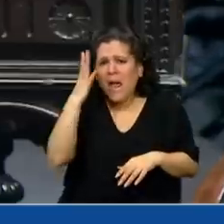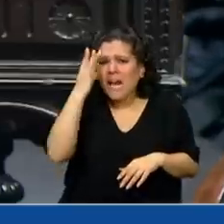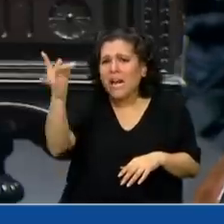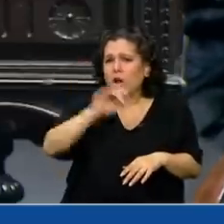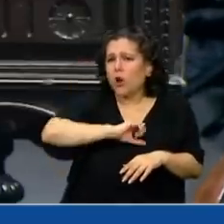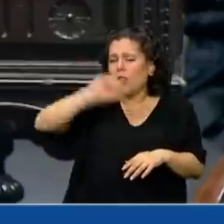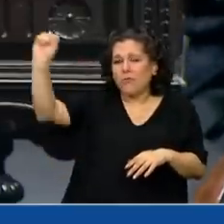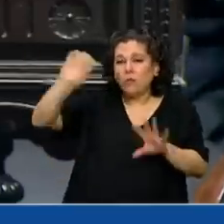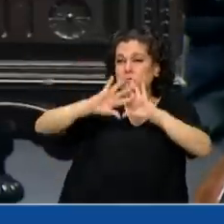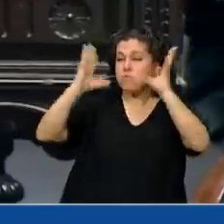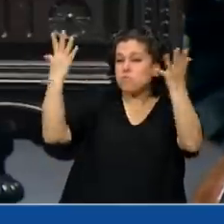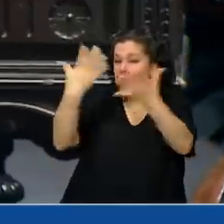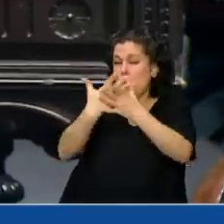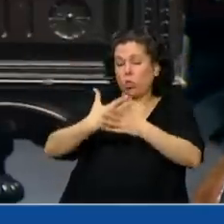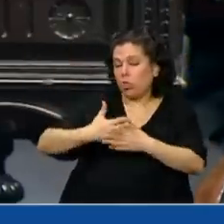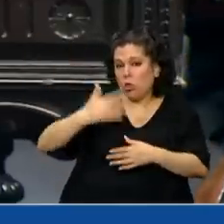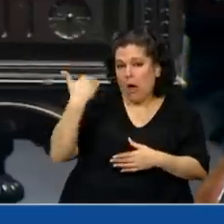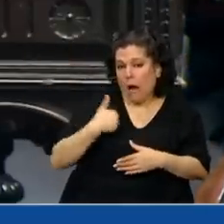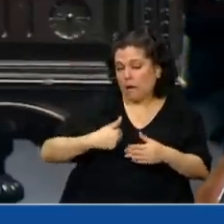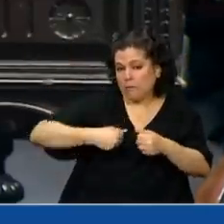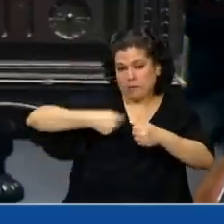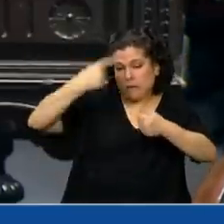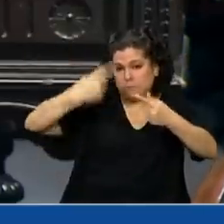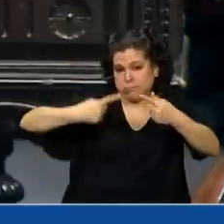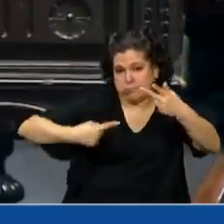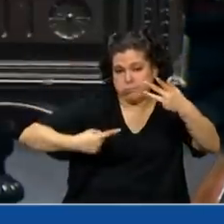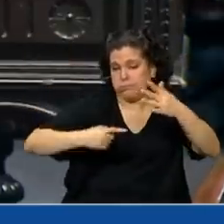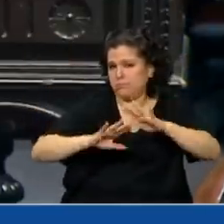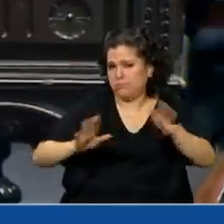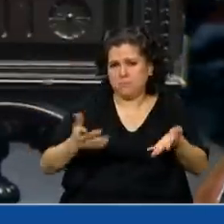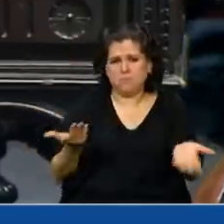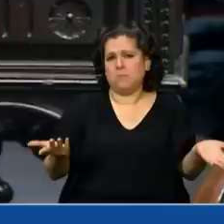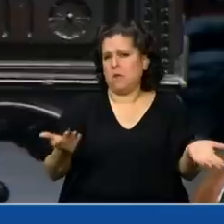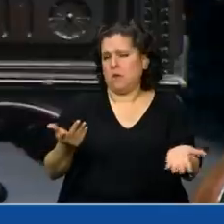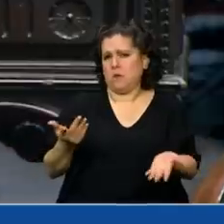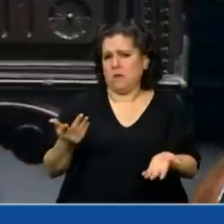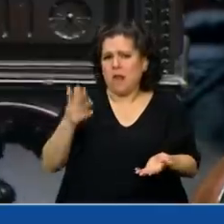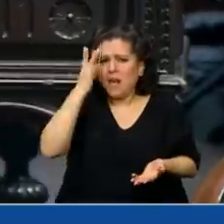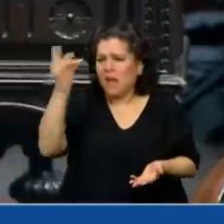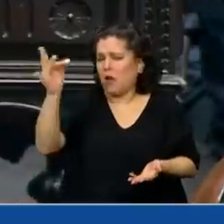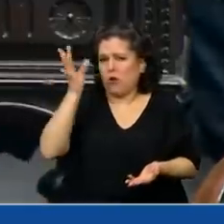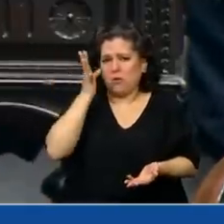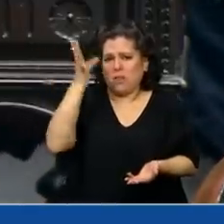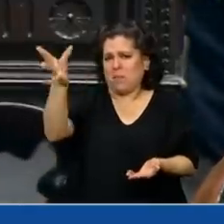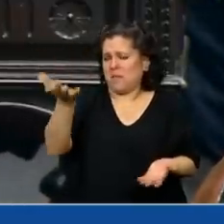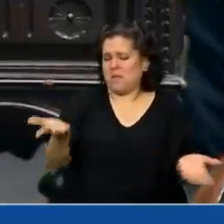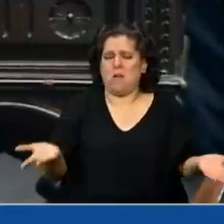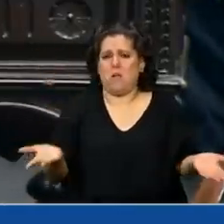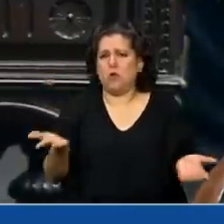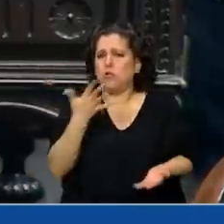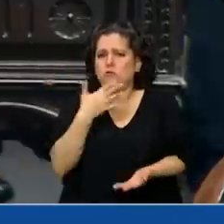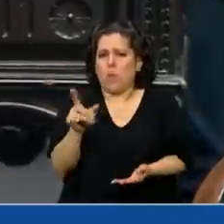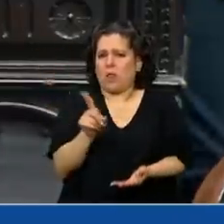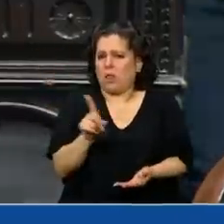el mundo. Estamos con la marginalidad más superior que hayamos conocido. No entiendo,